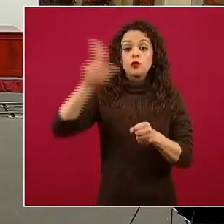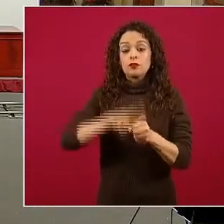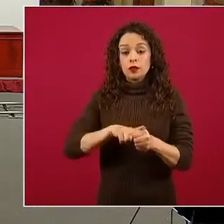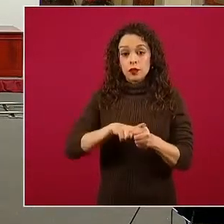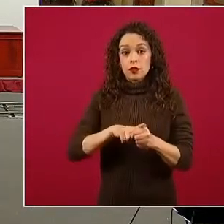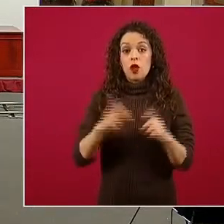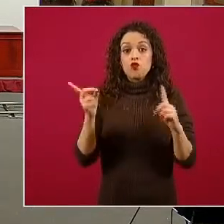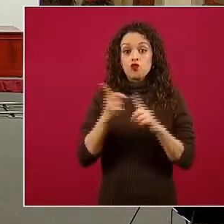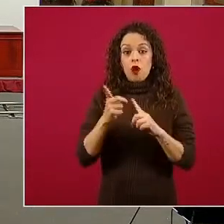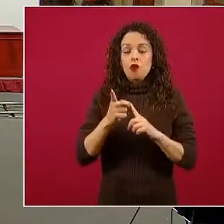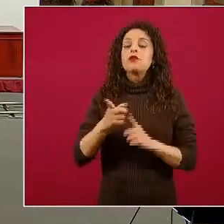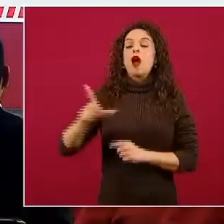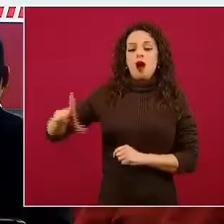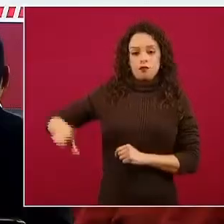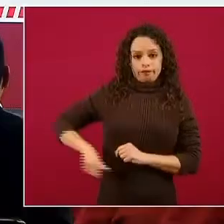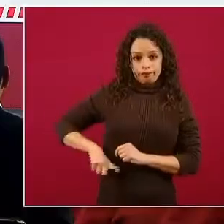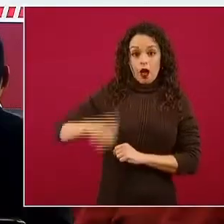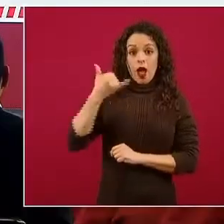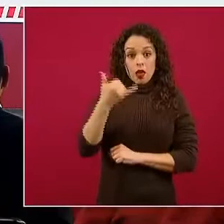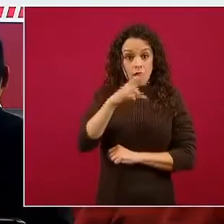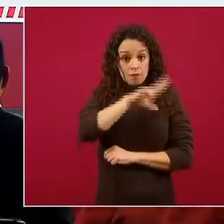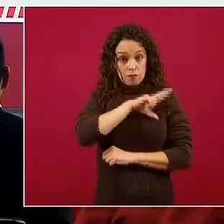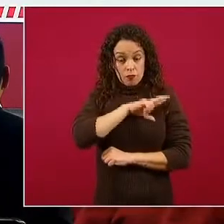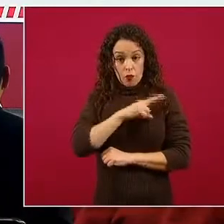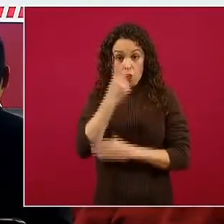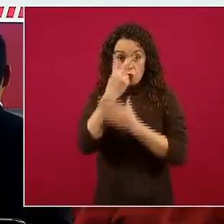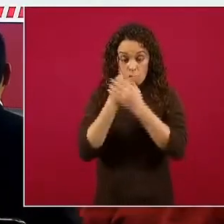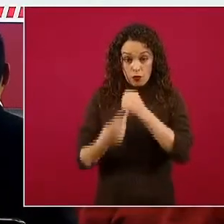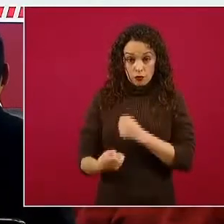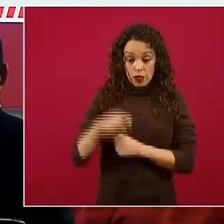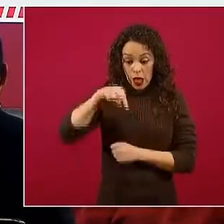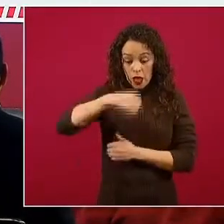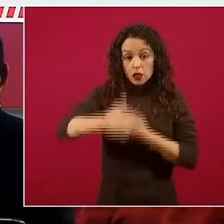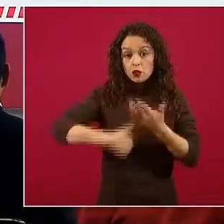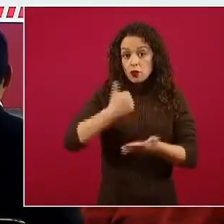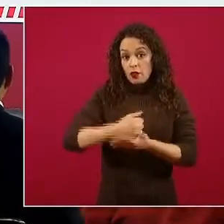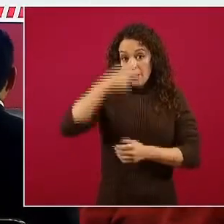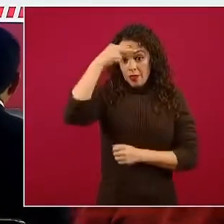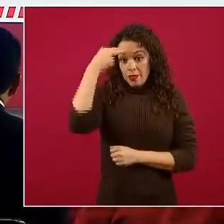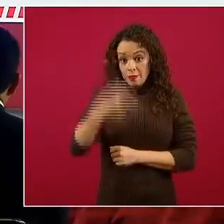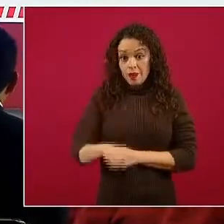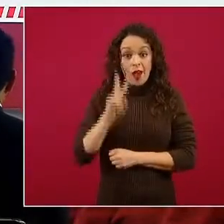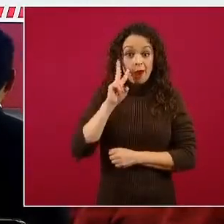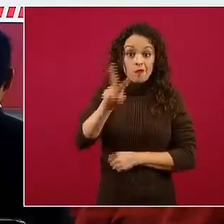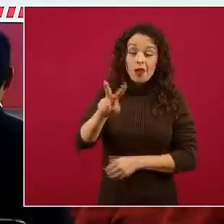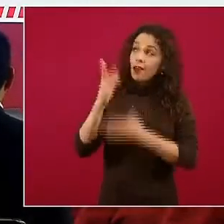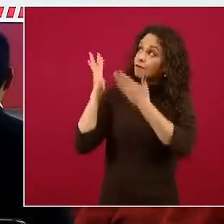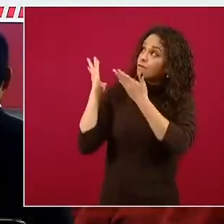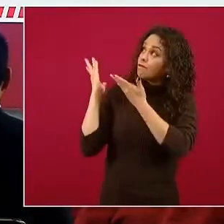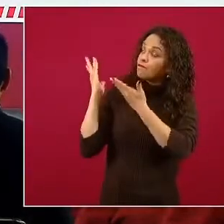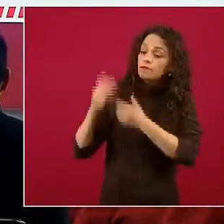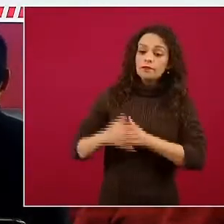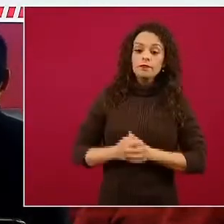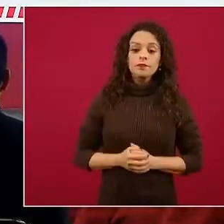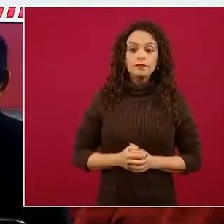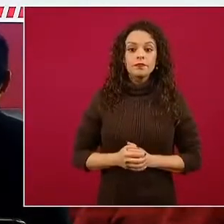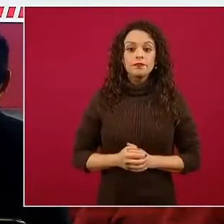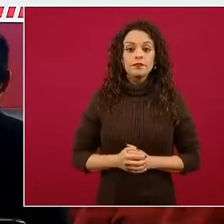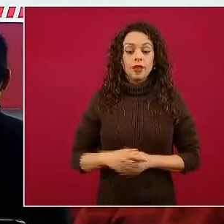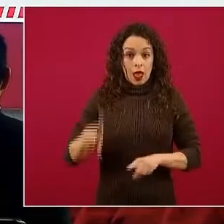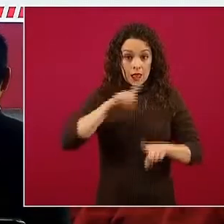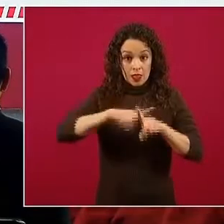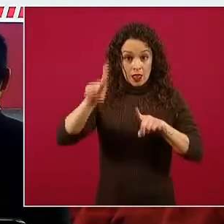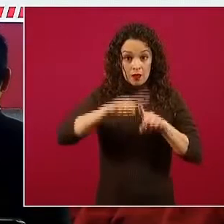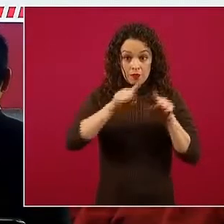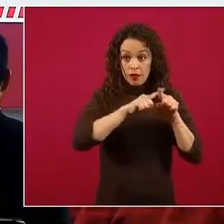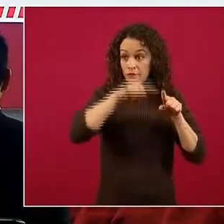los hospitales públicos y privados de la Ciudad de México. Lo que ven ustedes en las distintas líneas es